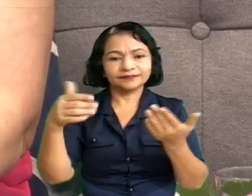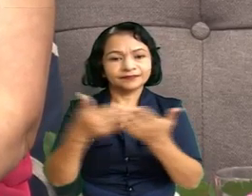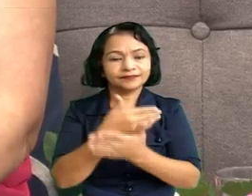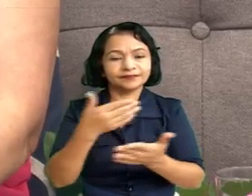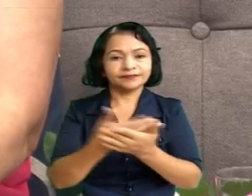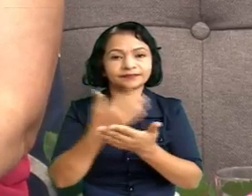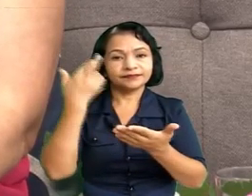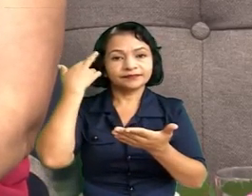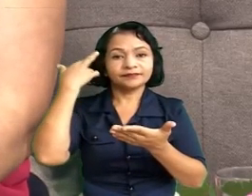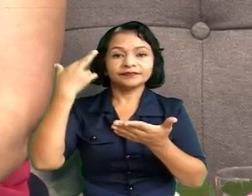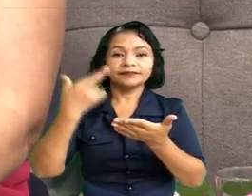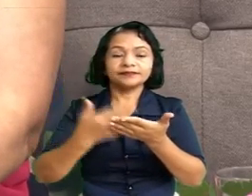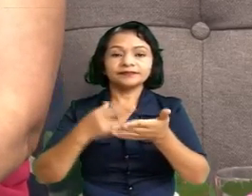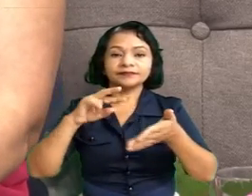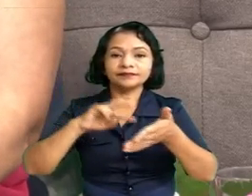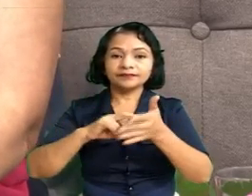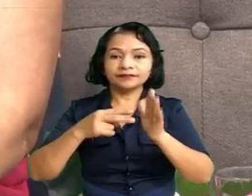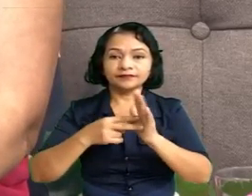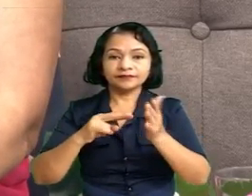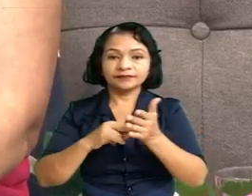que corresponde es